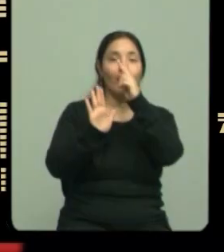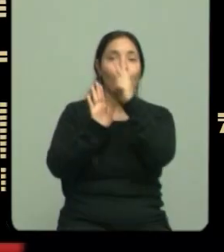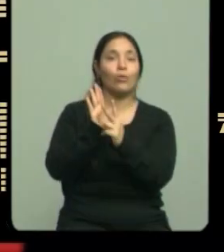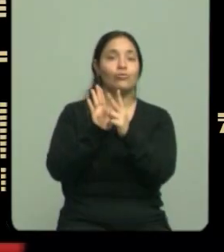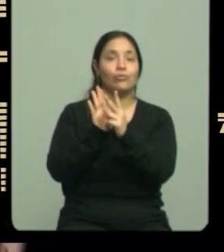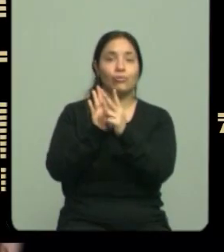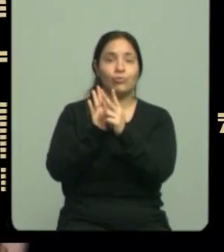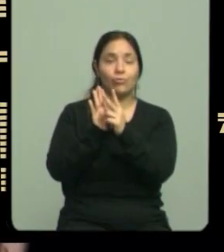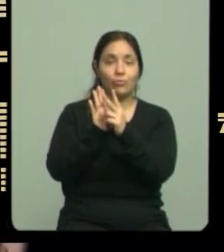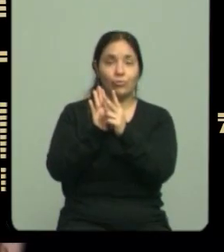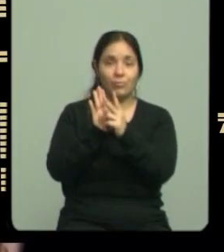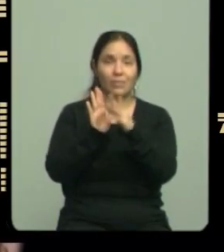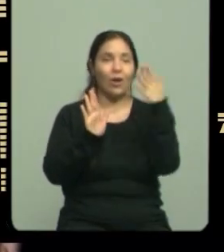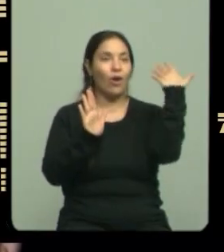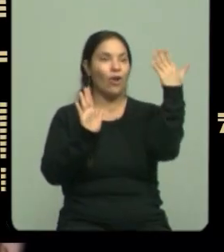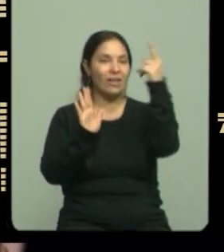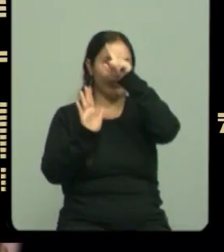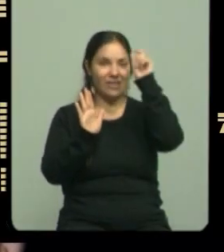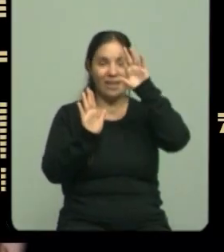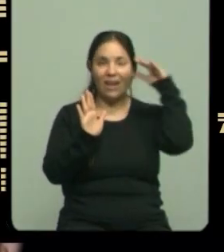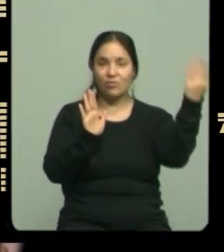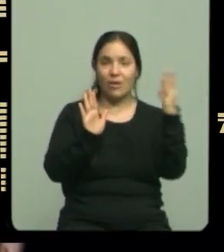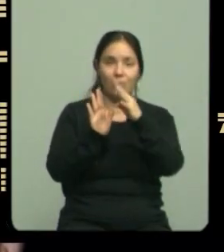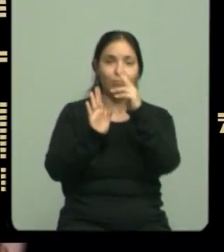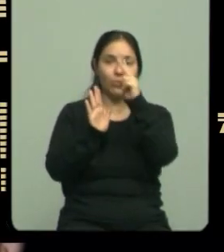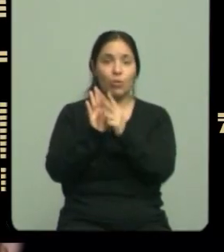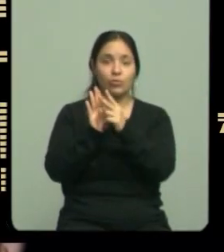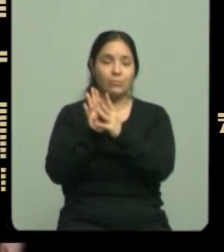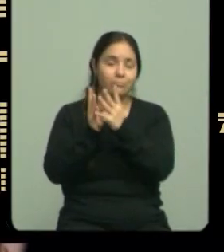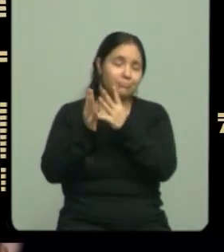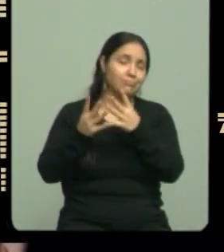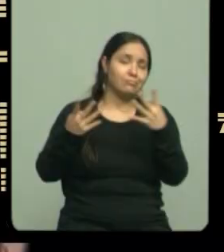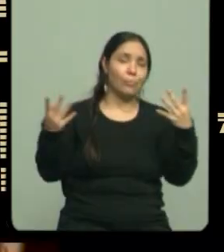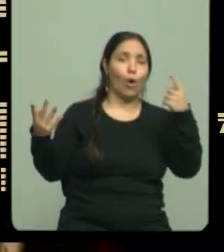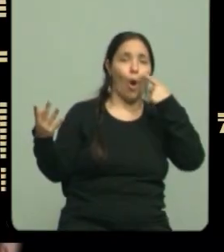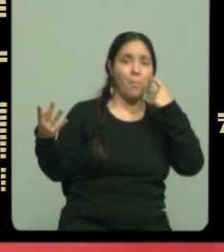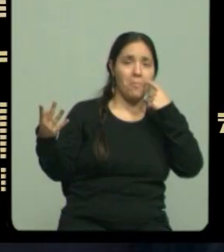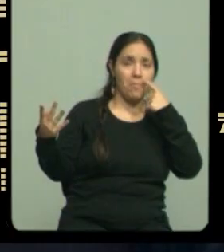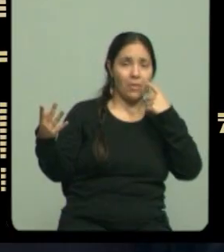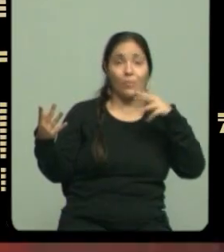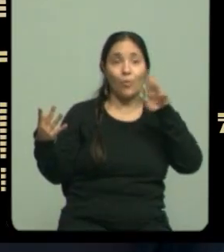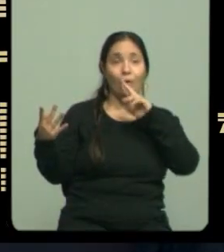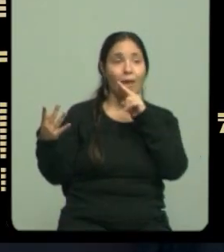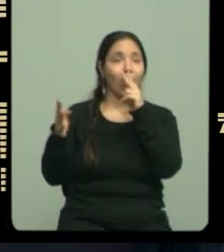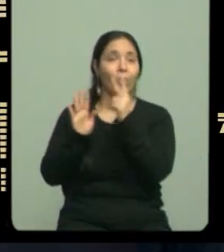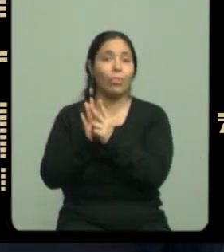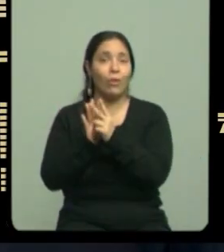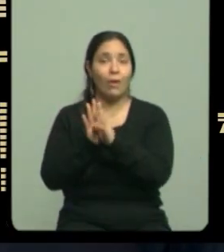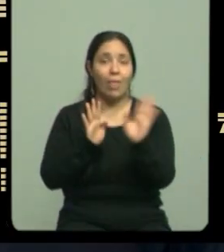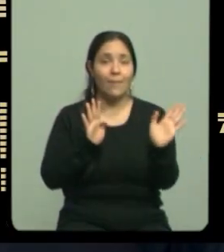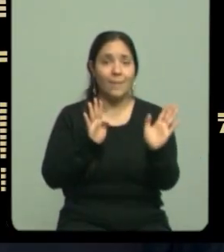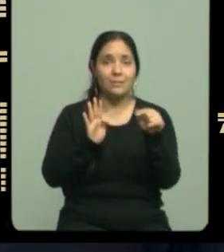2 mujeres en uno de los congresos internacionales y está todo lleno de hombres y solamente hay 2 mujeres, donde tienen